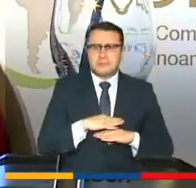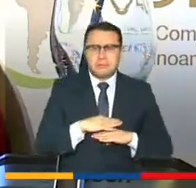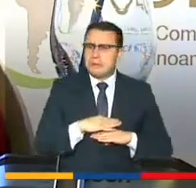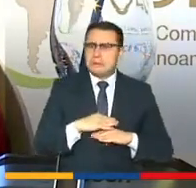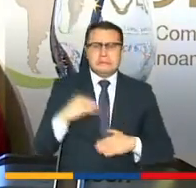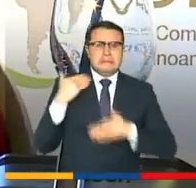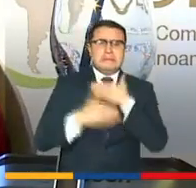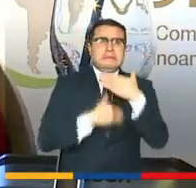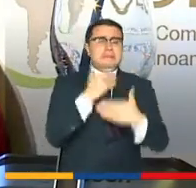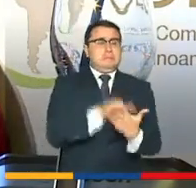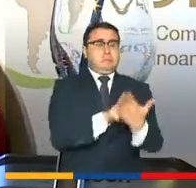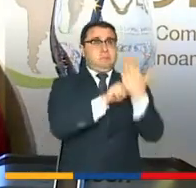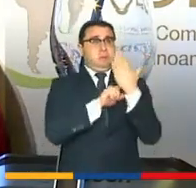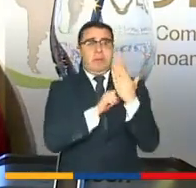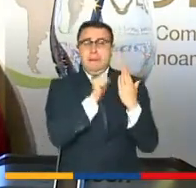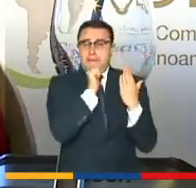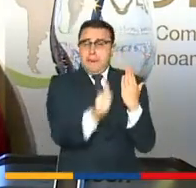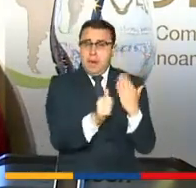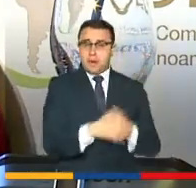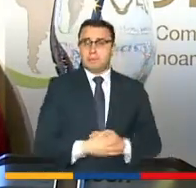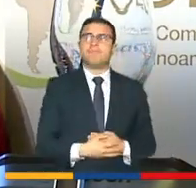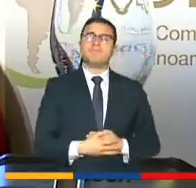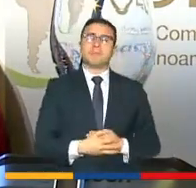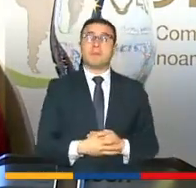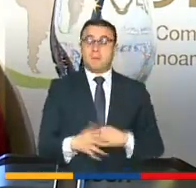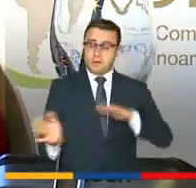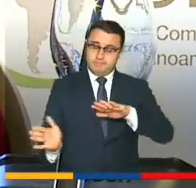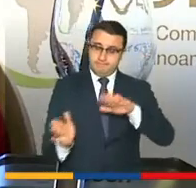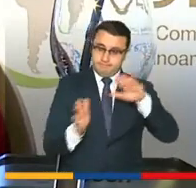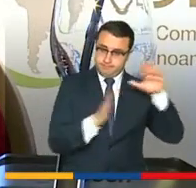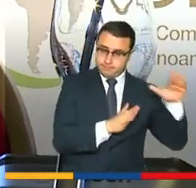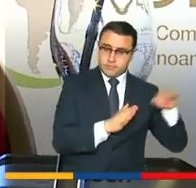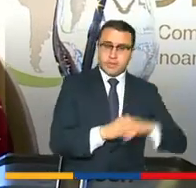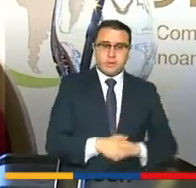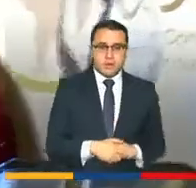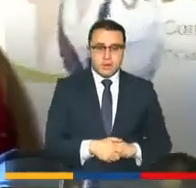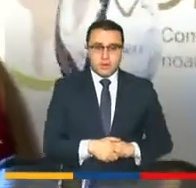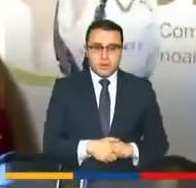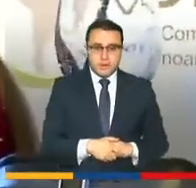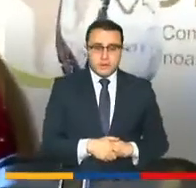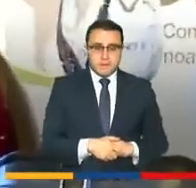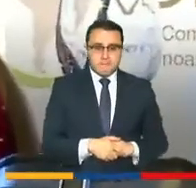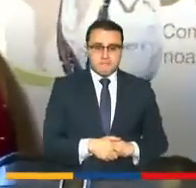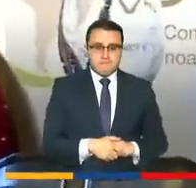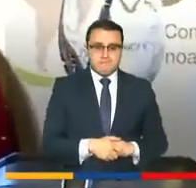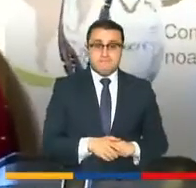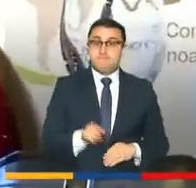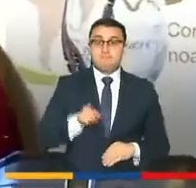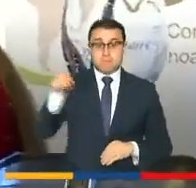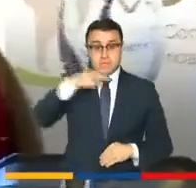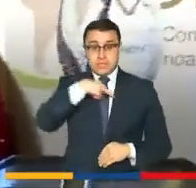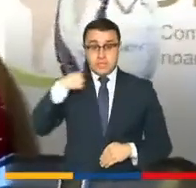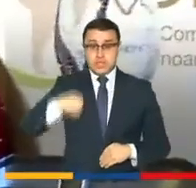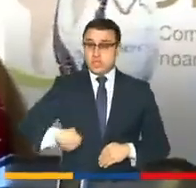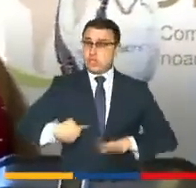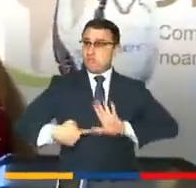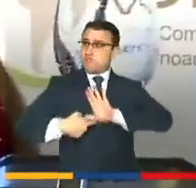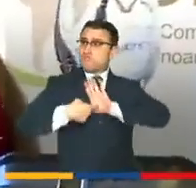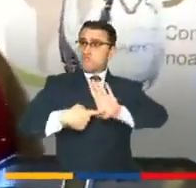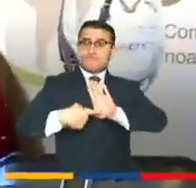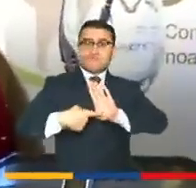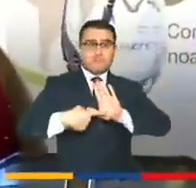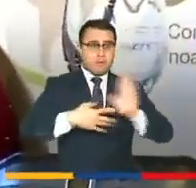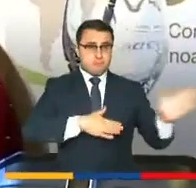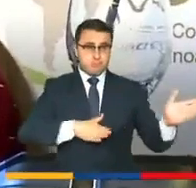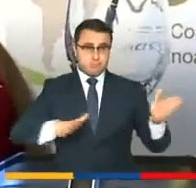peor. Ahora, el otro no ha demostrado su capacidad aún, pues obviamente todo el mundo hace